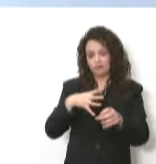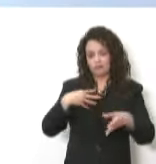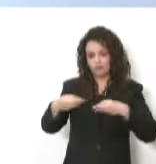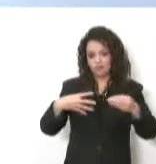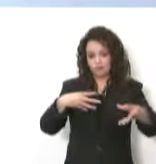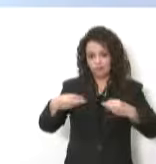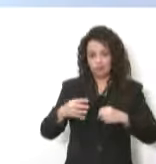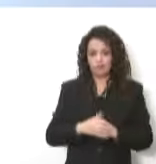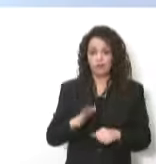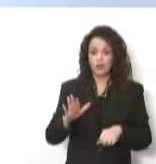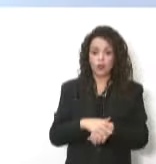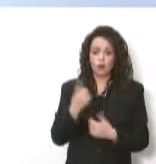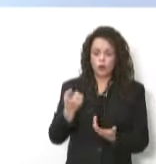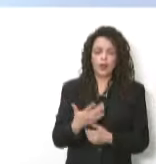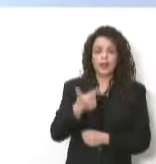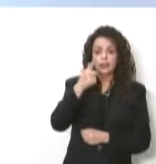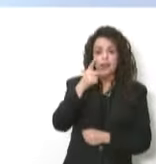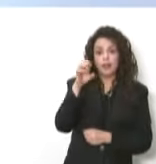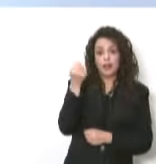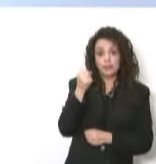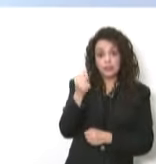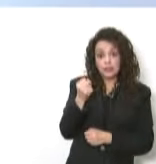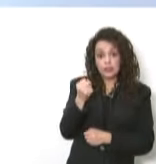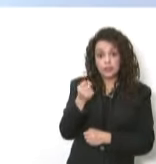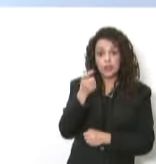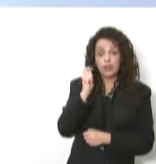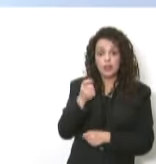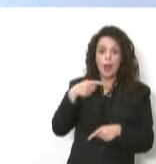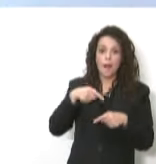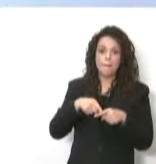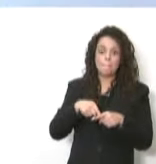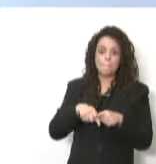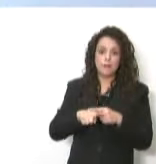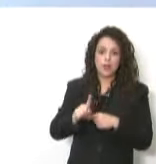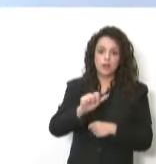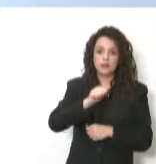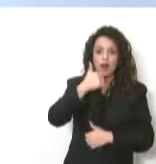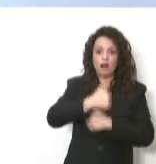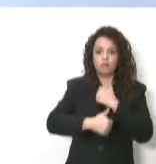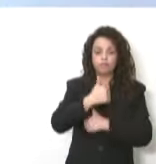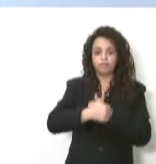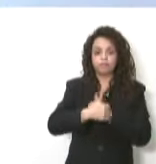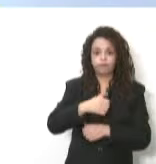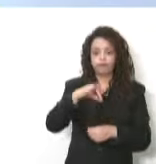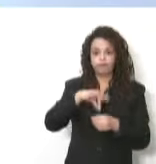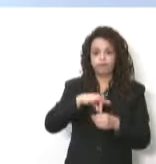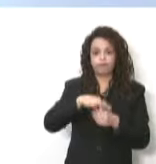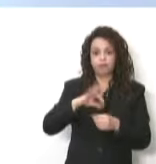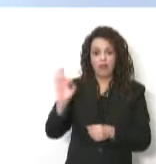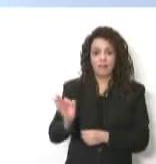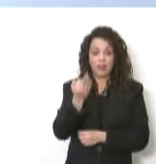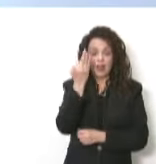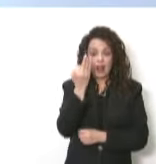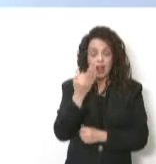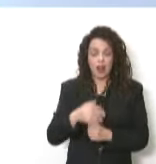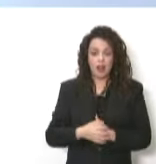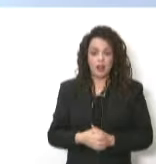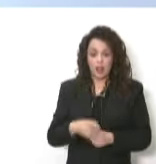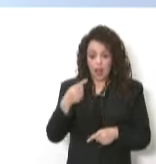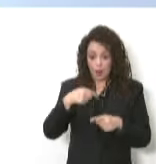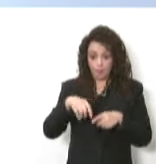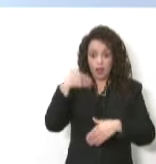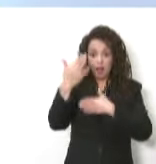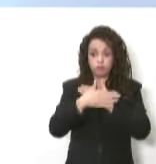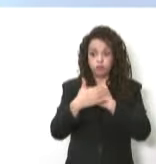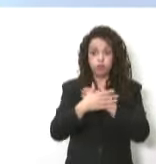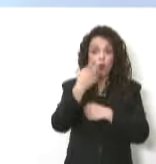de septiembre tenemos el inicio del proceso electoral federal intermedio que comienza la semana